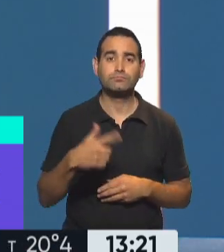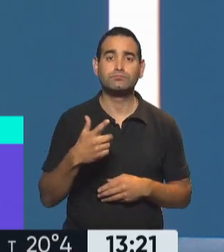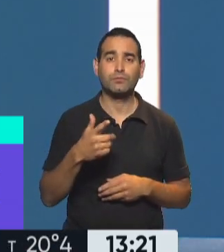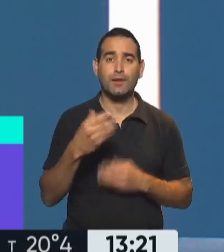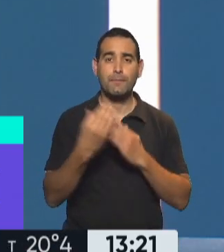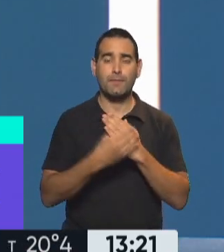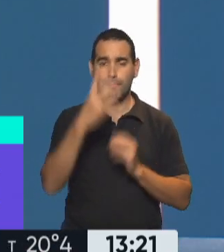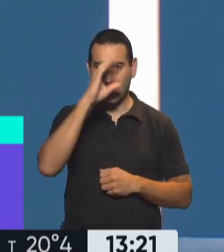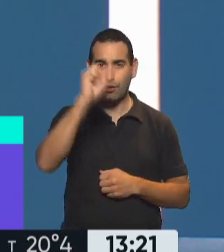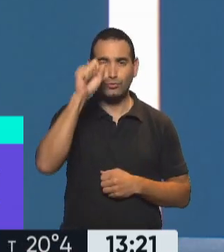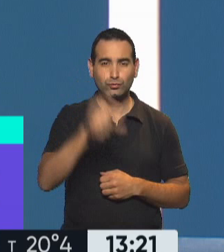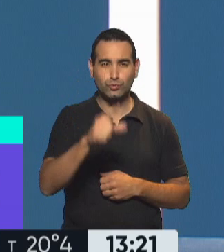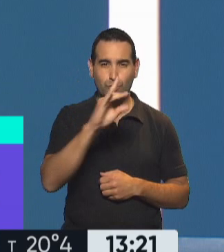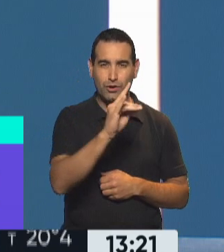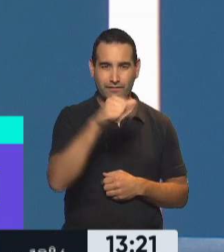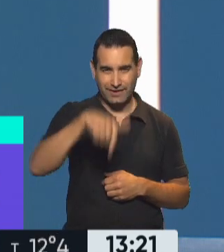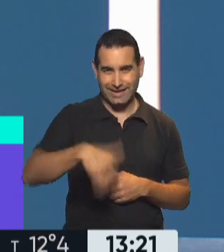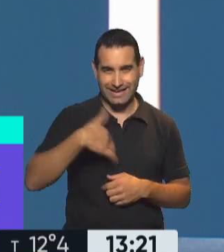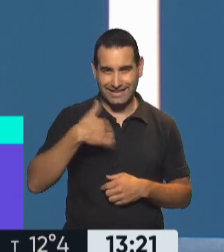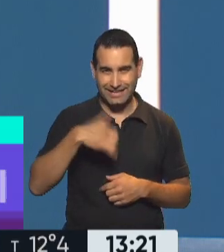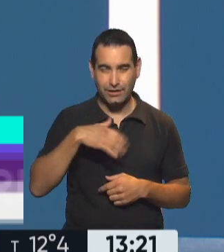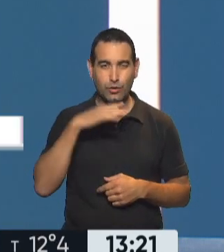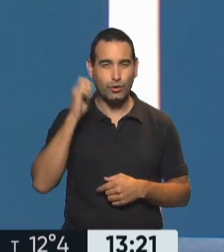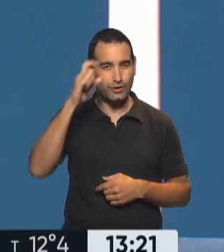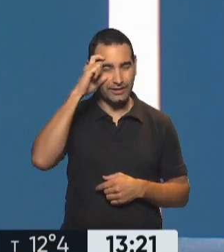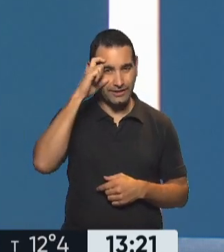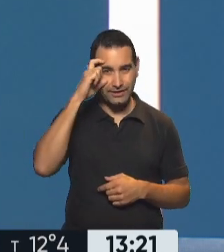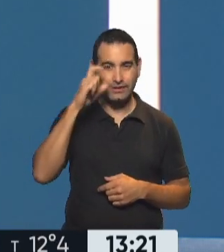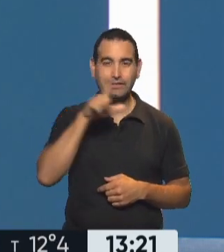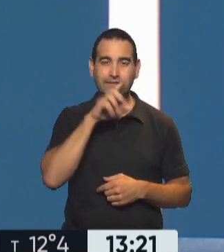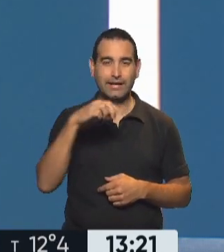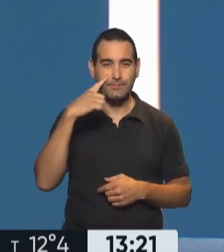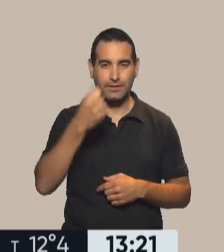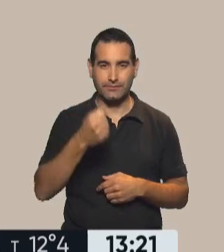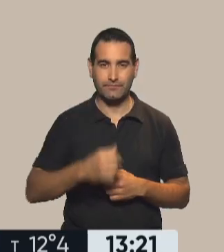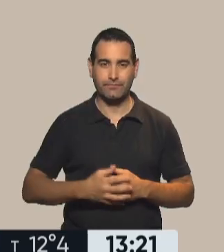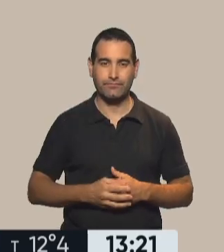del embajador de Bolivia en la República Argentina. Hablamos de Jorge Ramiro Tapia Sanz.